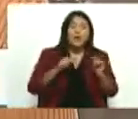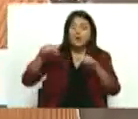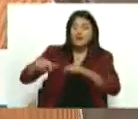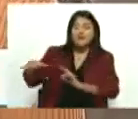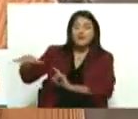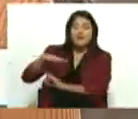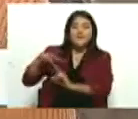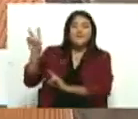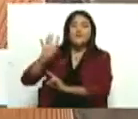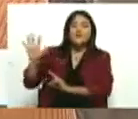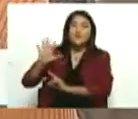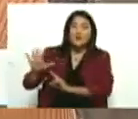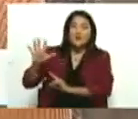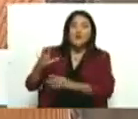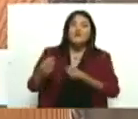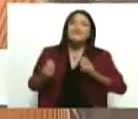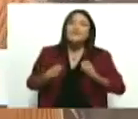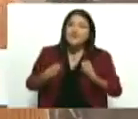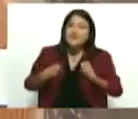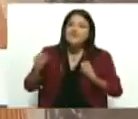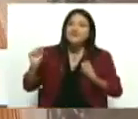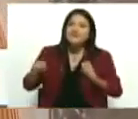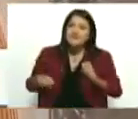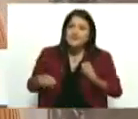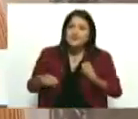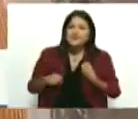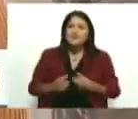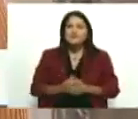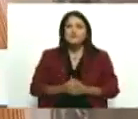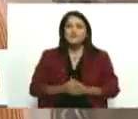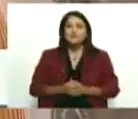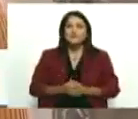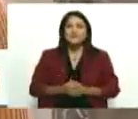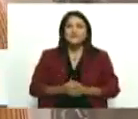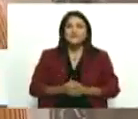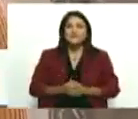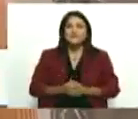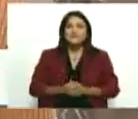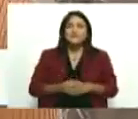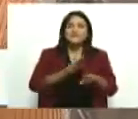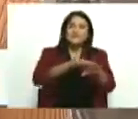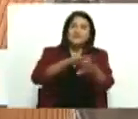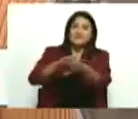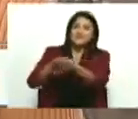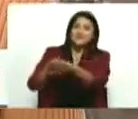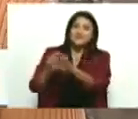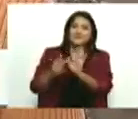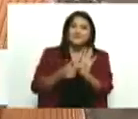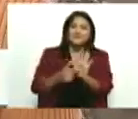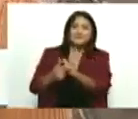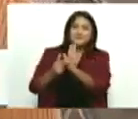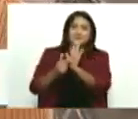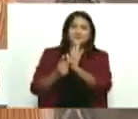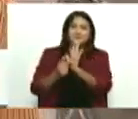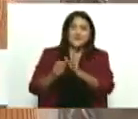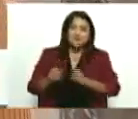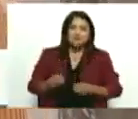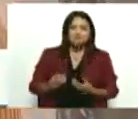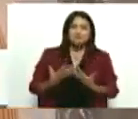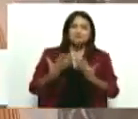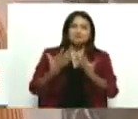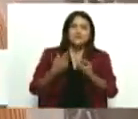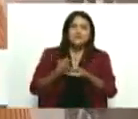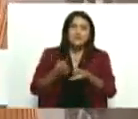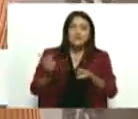en Venezuela por la vida. En Venezuela no pasarán, y yo creo que ese es el mensaje más hermoso y más esperanzador que